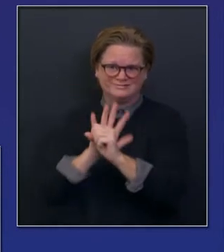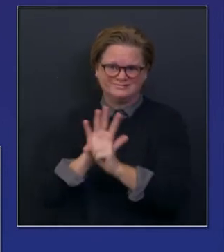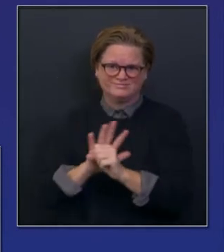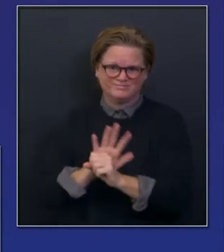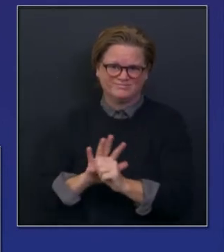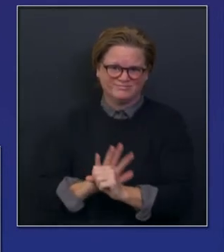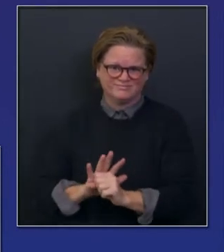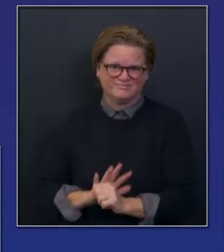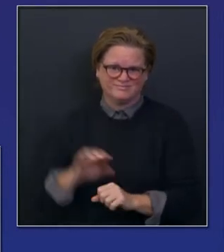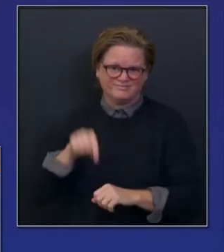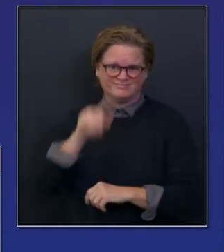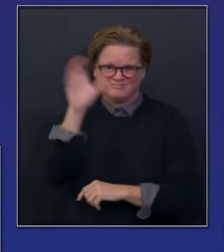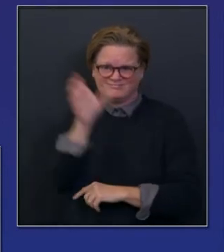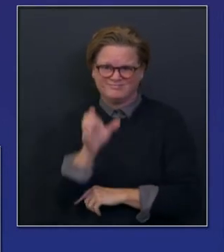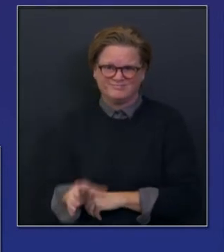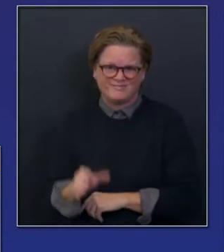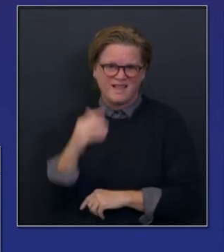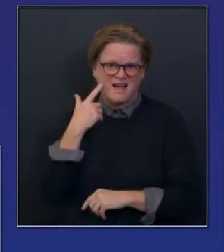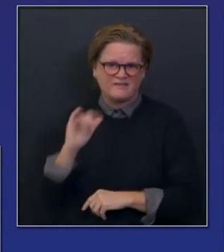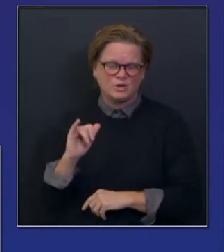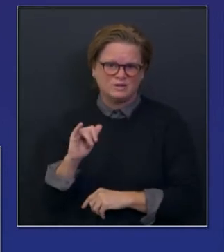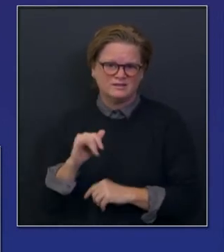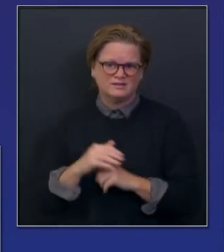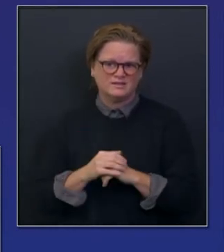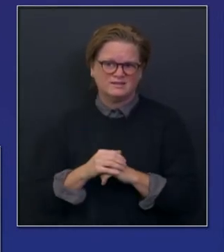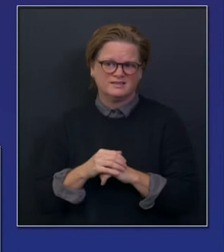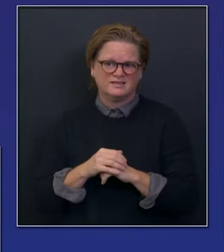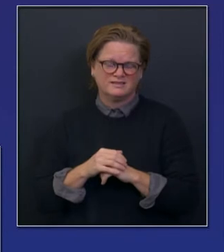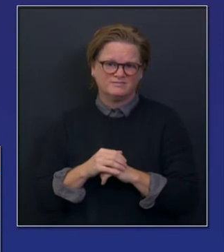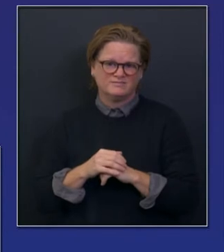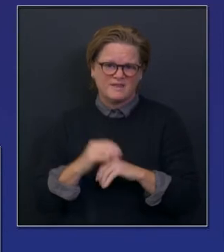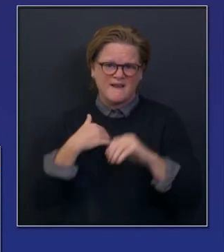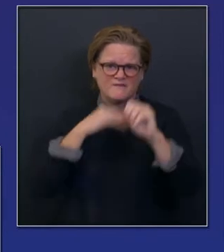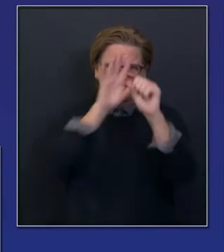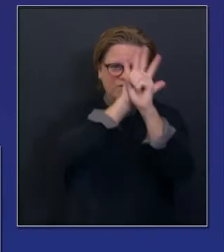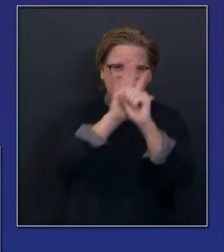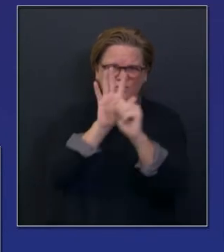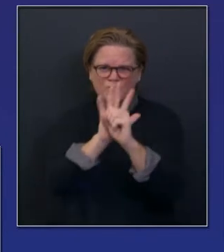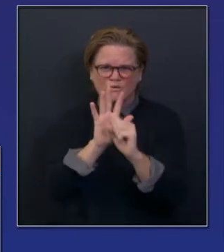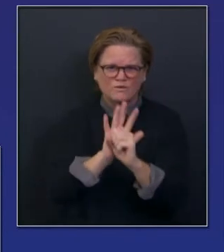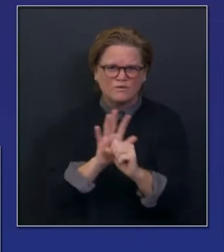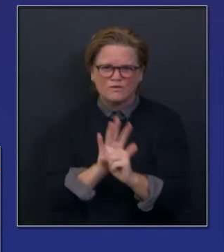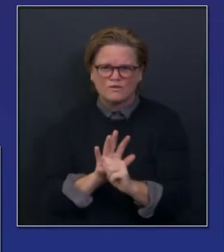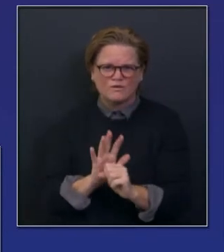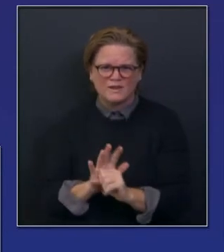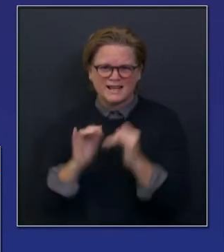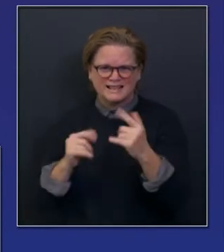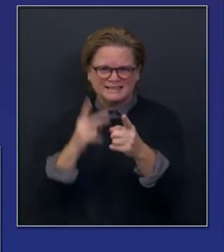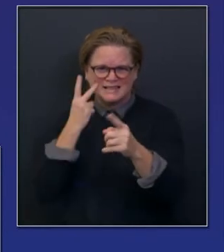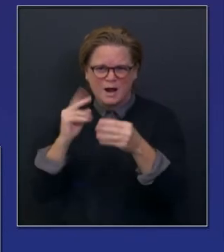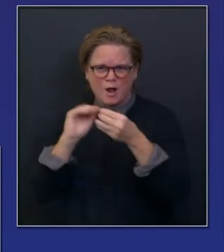estado. Son las regiones más grandes donde tenemos